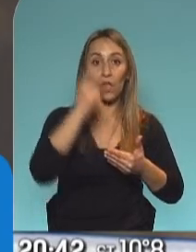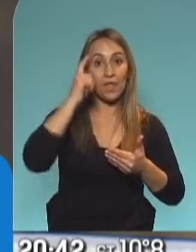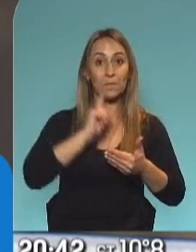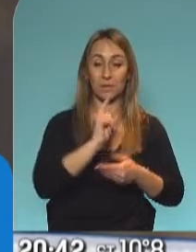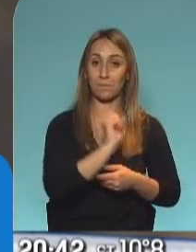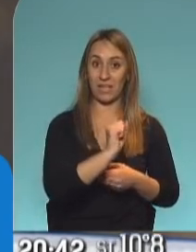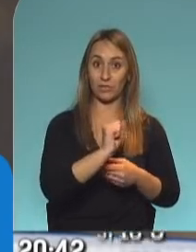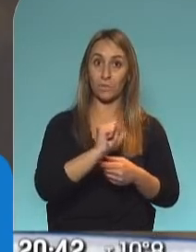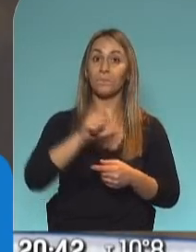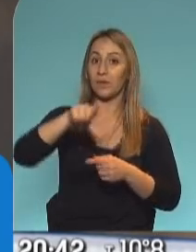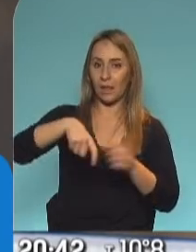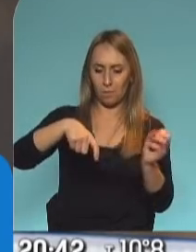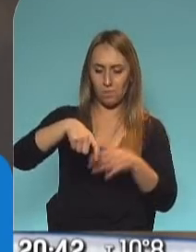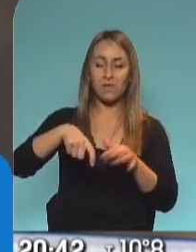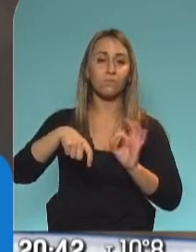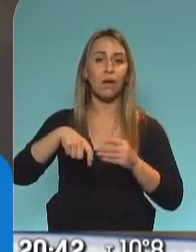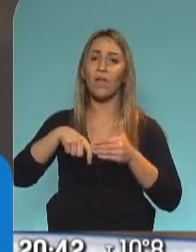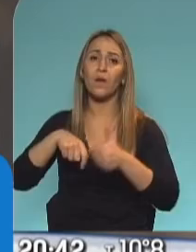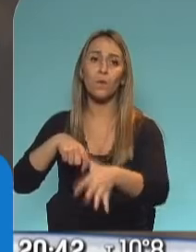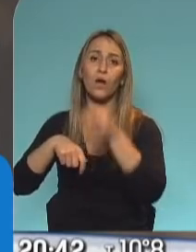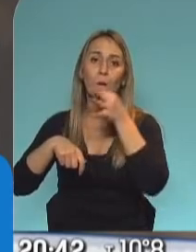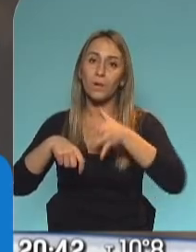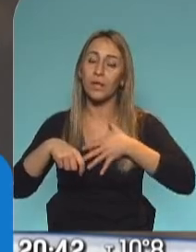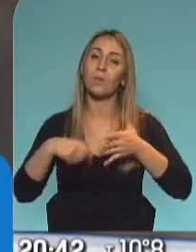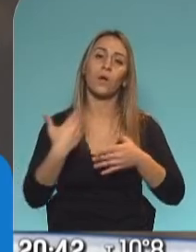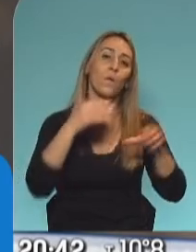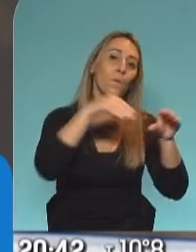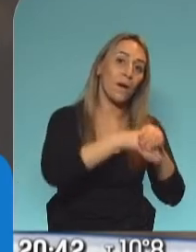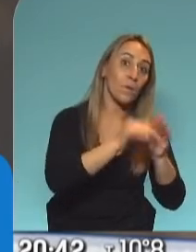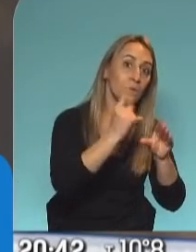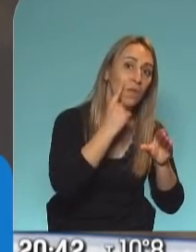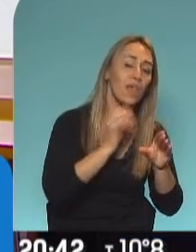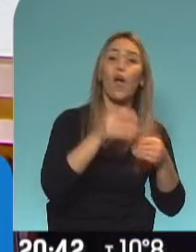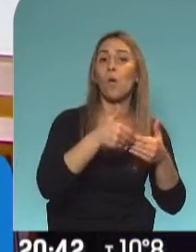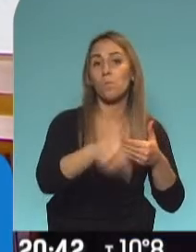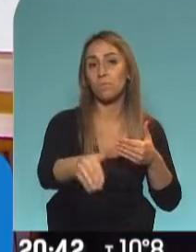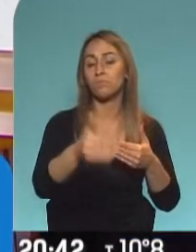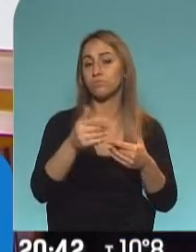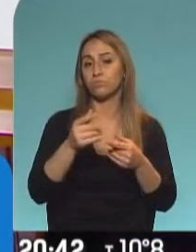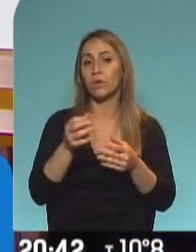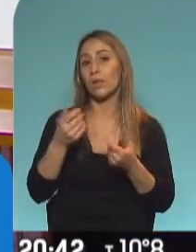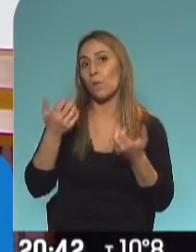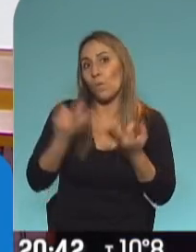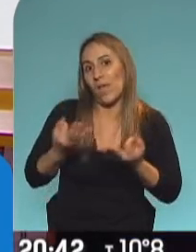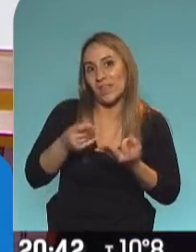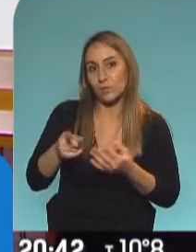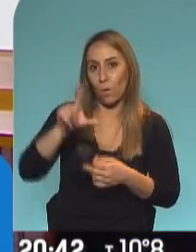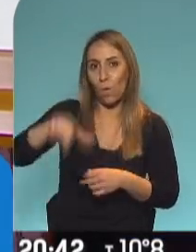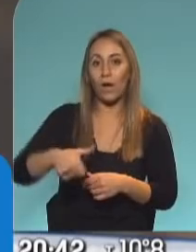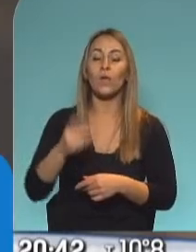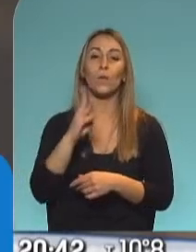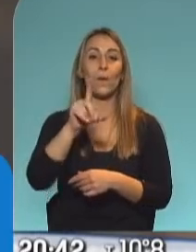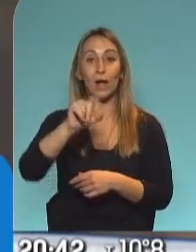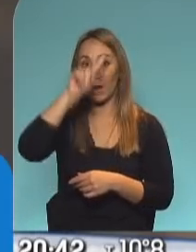con la tarjeta es más fácil organizarse para no tener que ir ese día al banco el día que te toca cobrar. Así que buenísimo que tenga su tarjeta al Banco Nación,